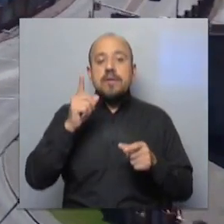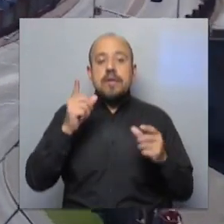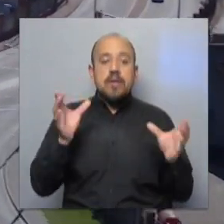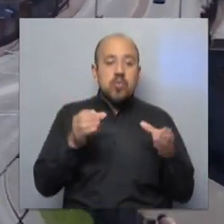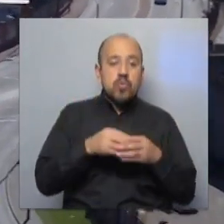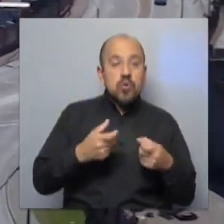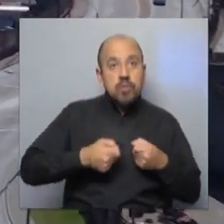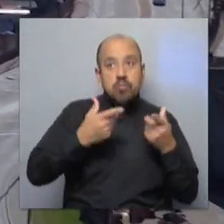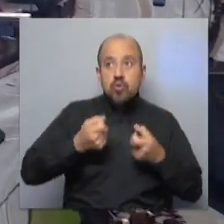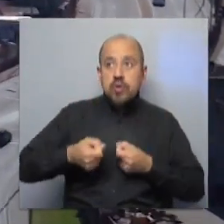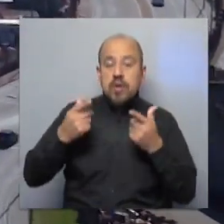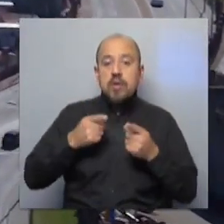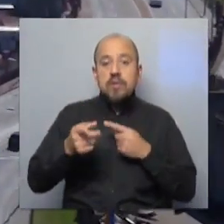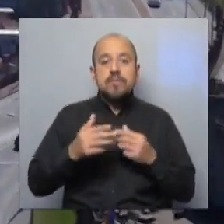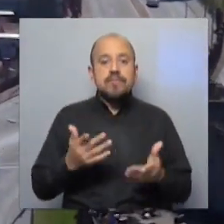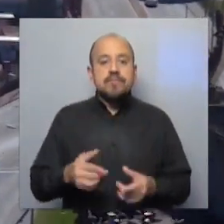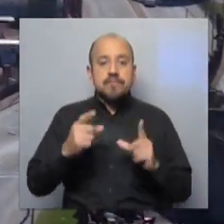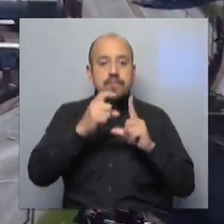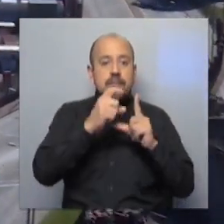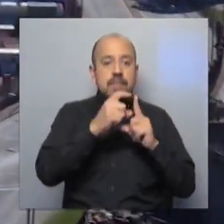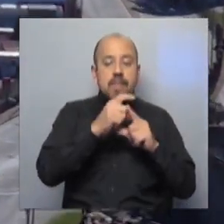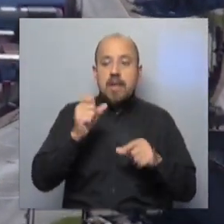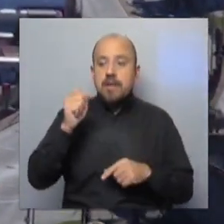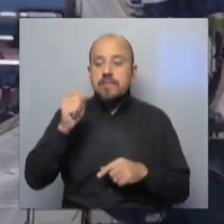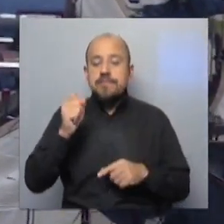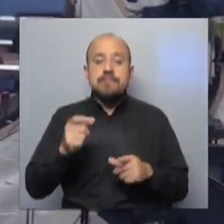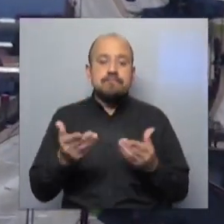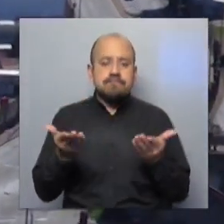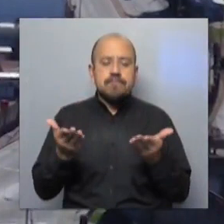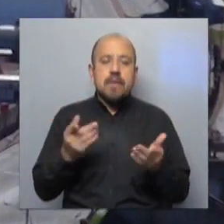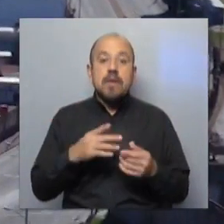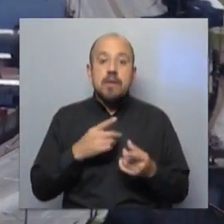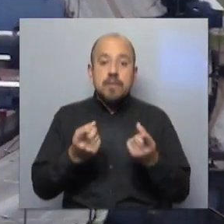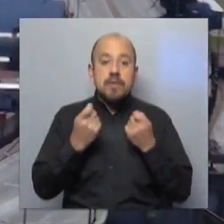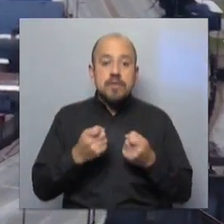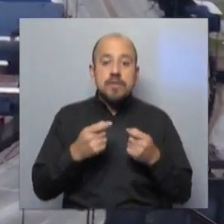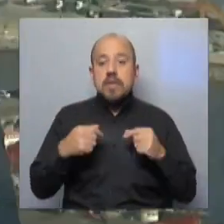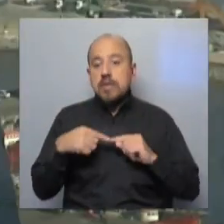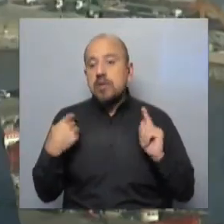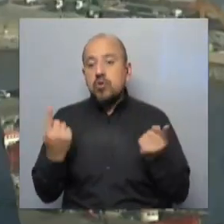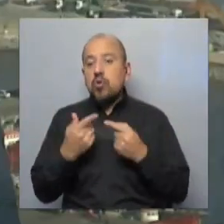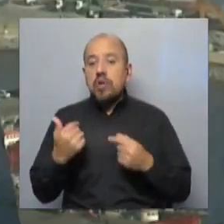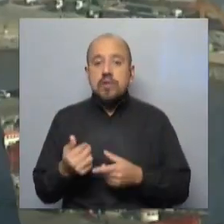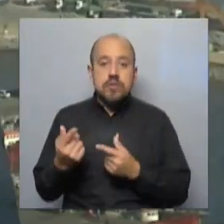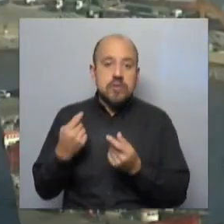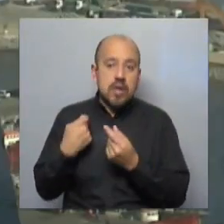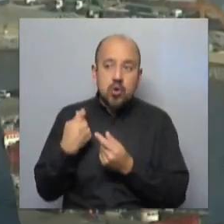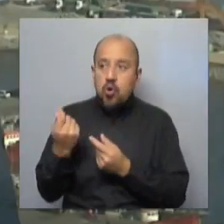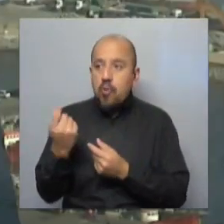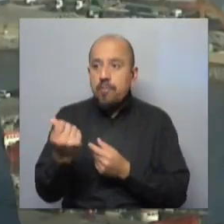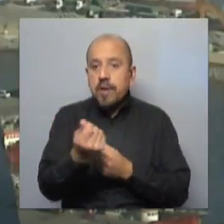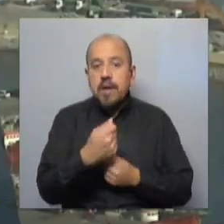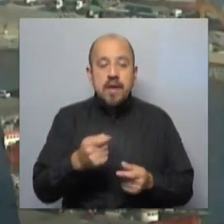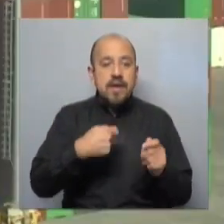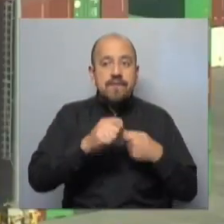considera que el régimen de tipo de cambio flotante que tiene uruguay requiere de la participación de todos los compradores y vendedores en el mercado